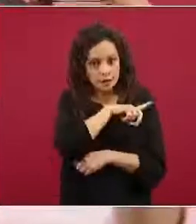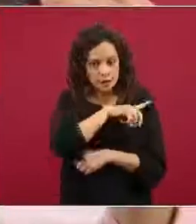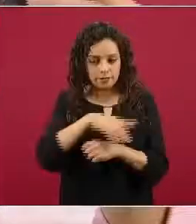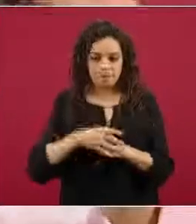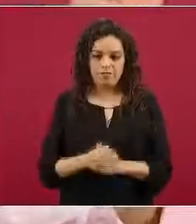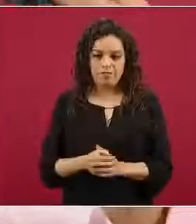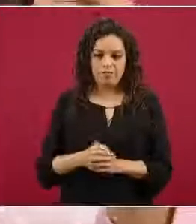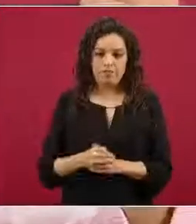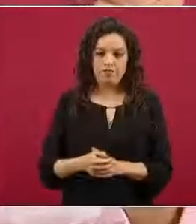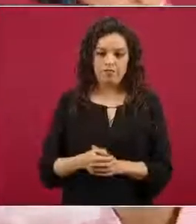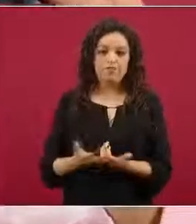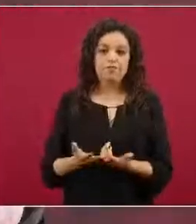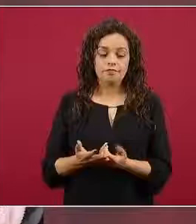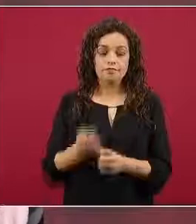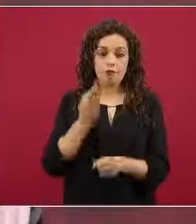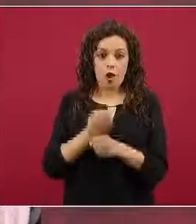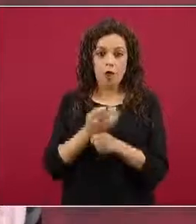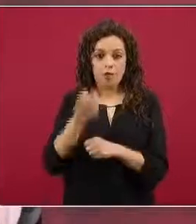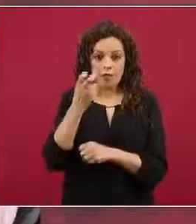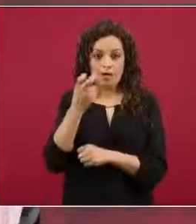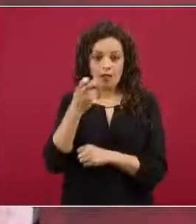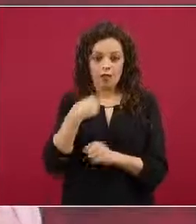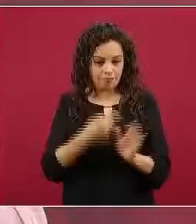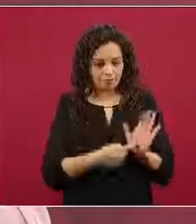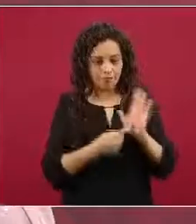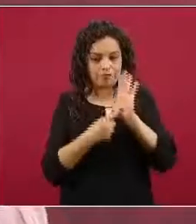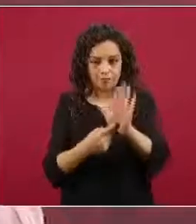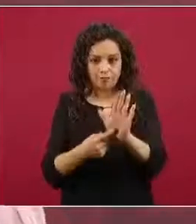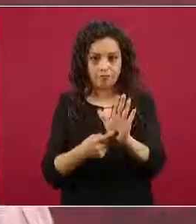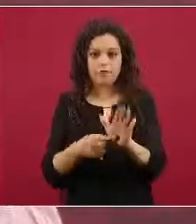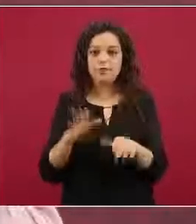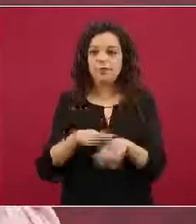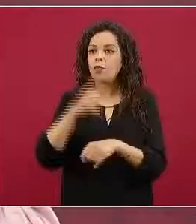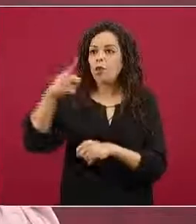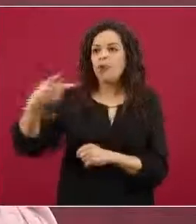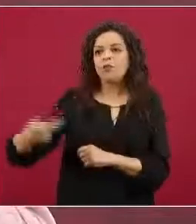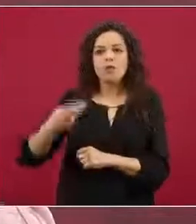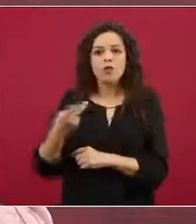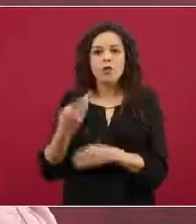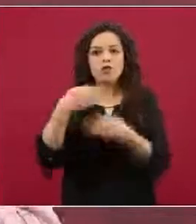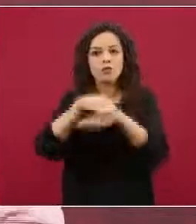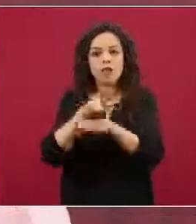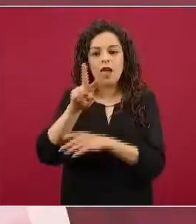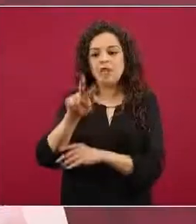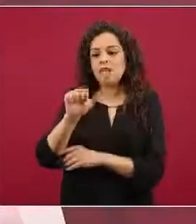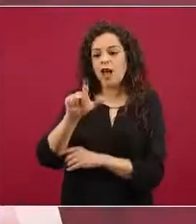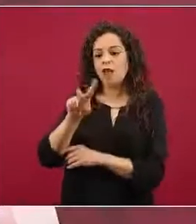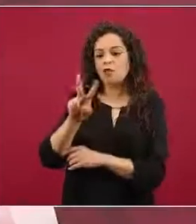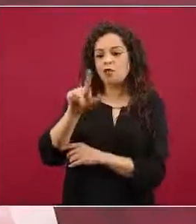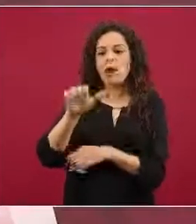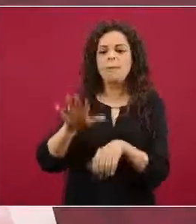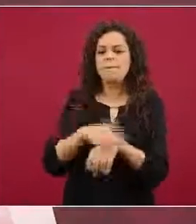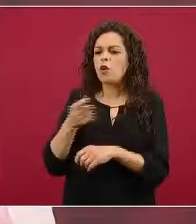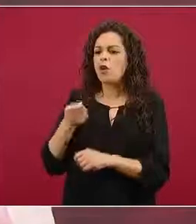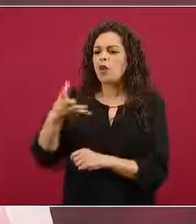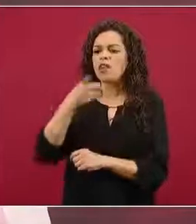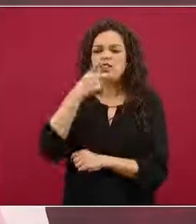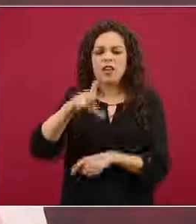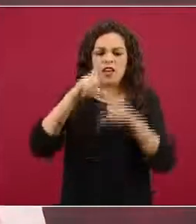aquí está, por eso la pregunta de los que tienen válvula, ¿por qué se les dice el cubreboca,